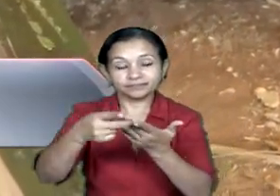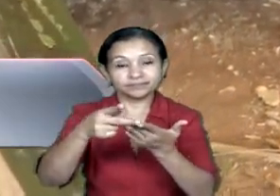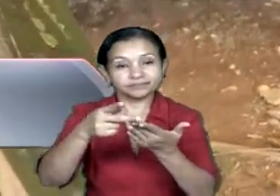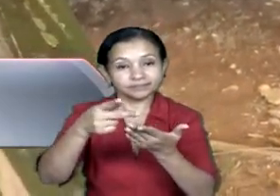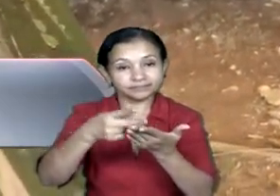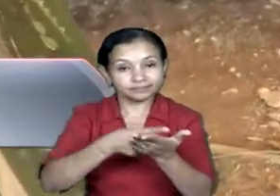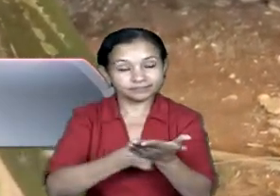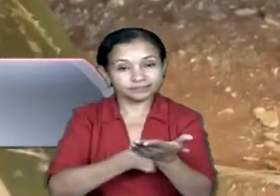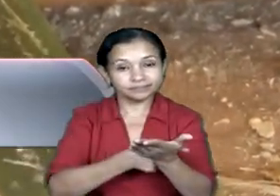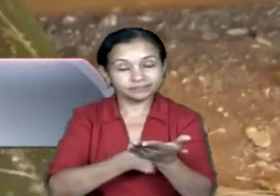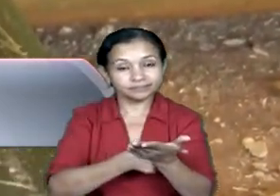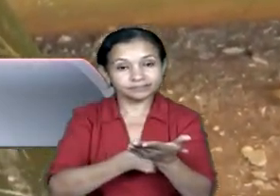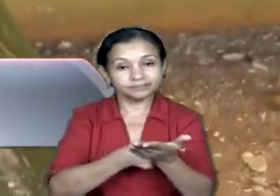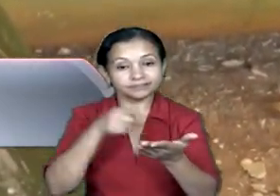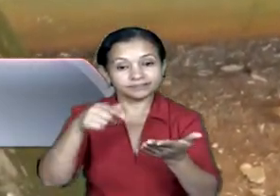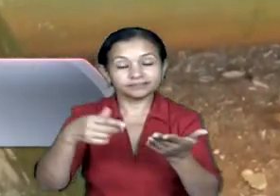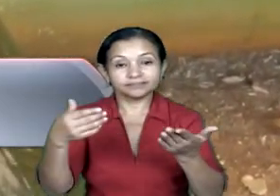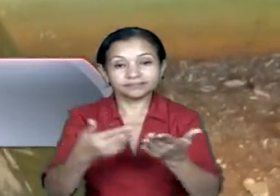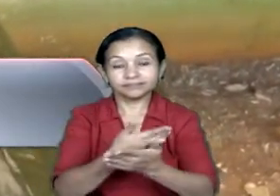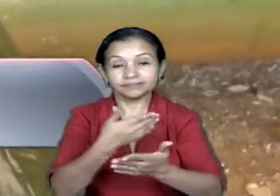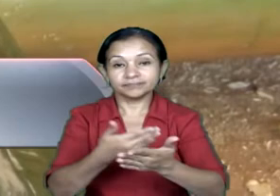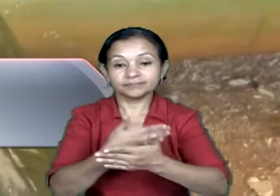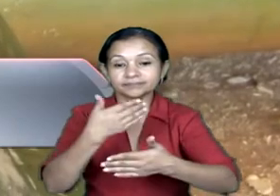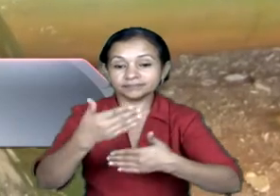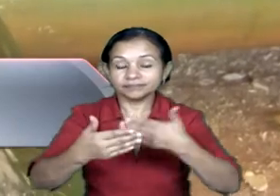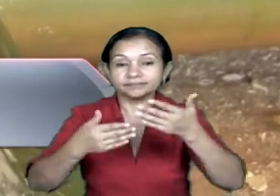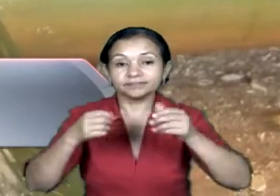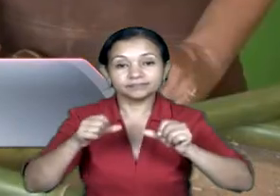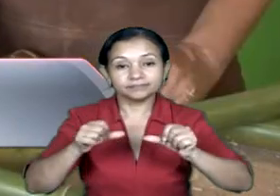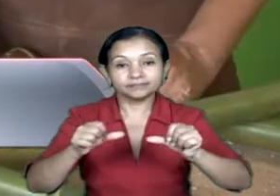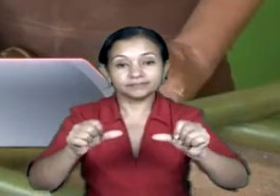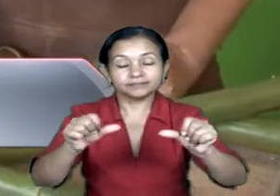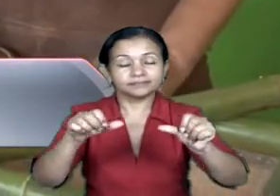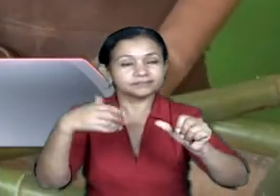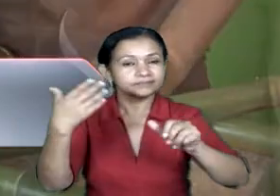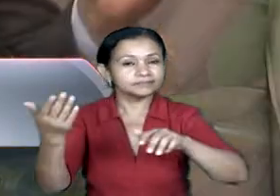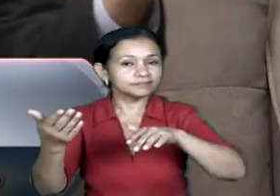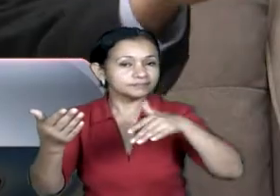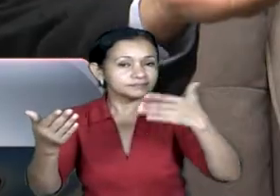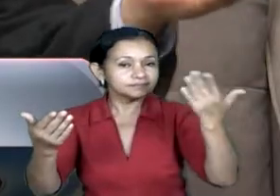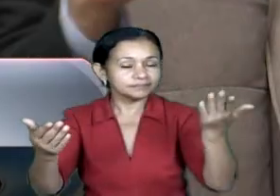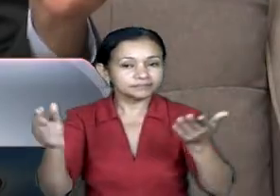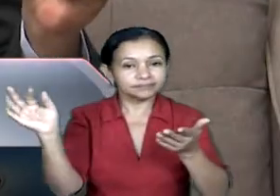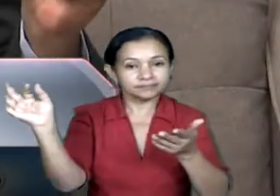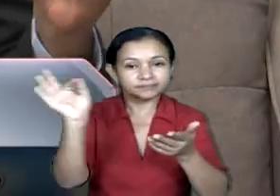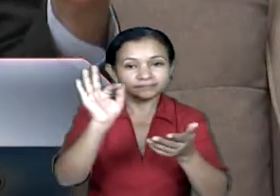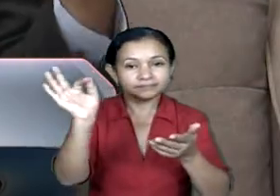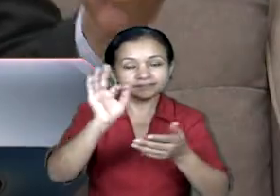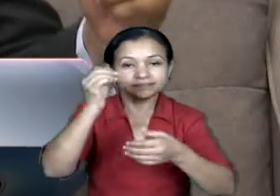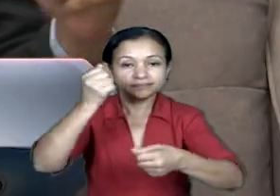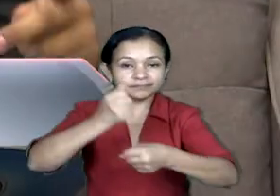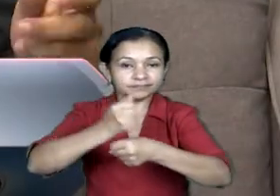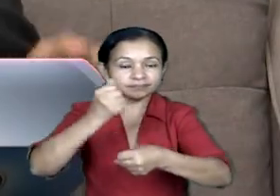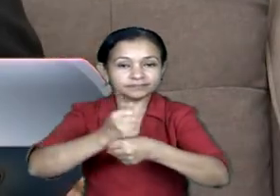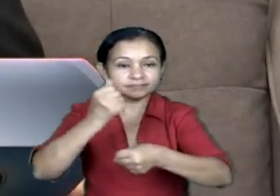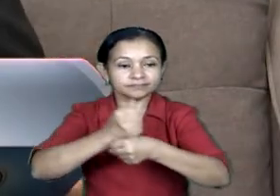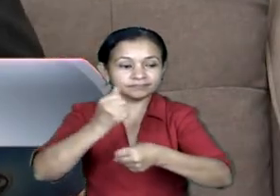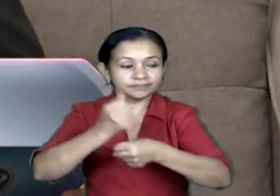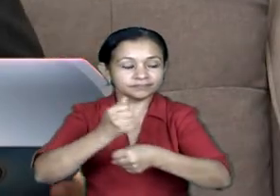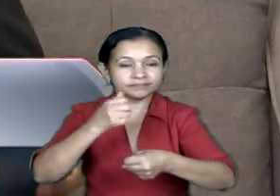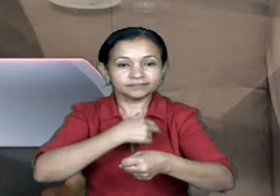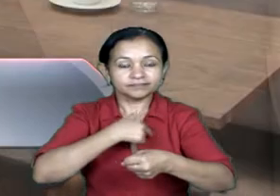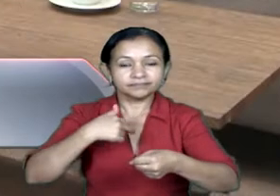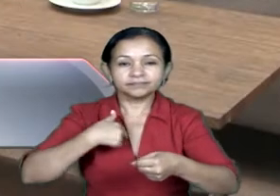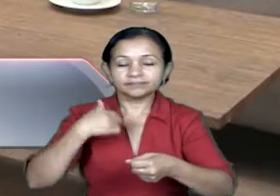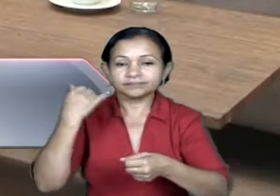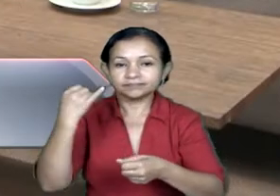Sí. Pero ahora en esta nueva etapa, en los procesos de continuidad, ¿cuáles van a ser las líneas de trabajo enfocadas en este rubro? Un municipio, un producto.